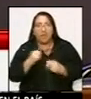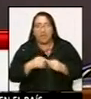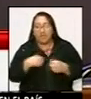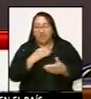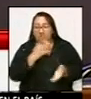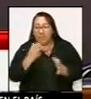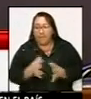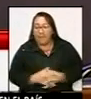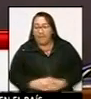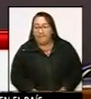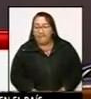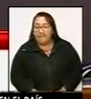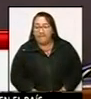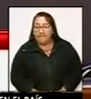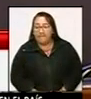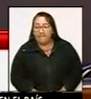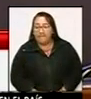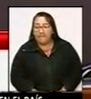más muertes.